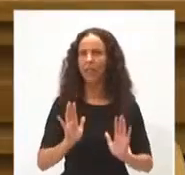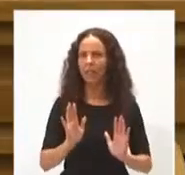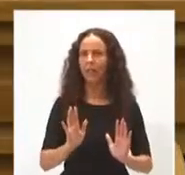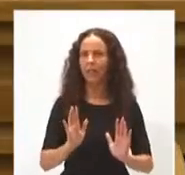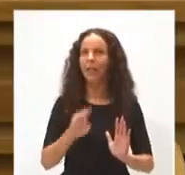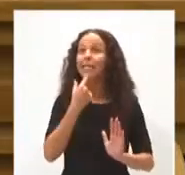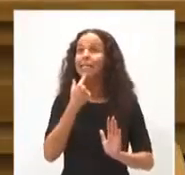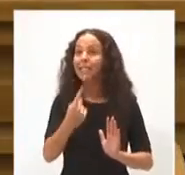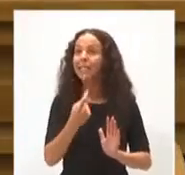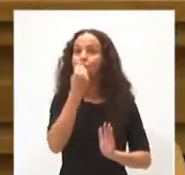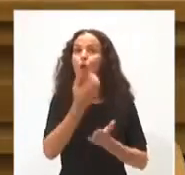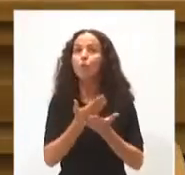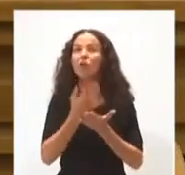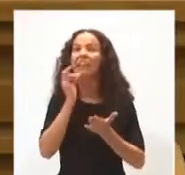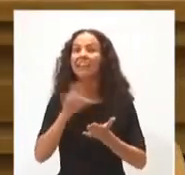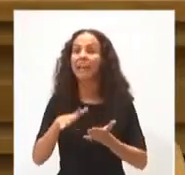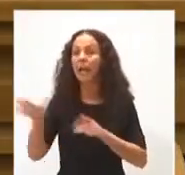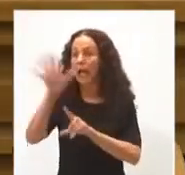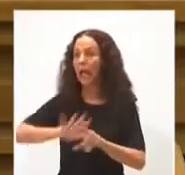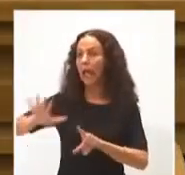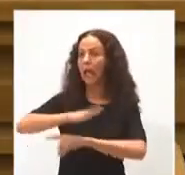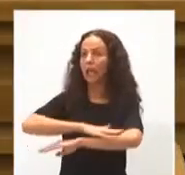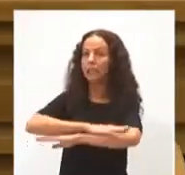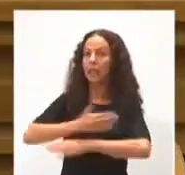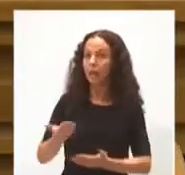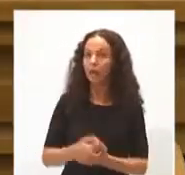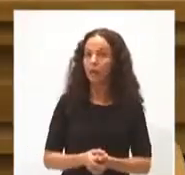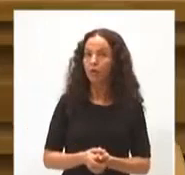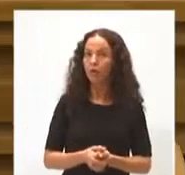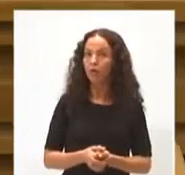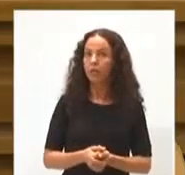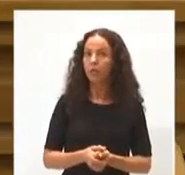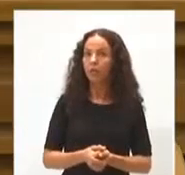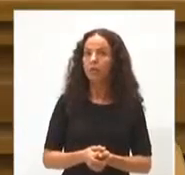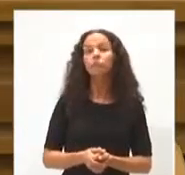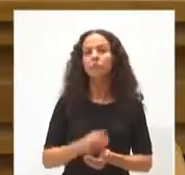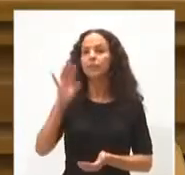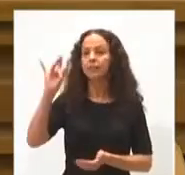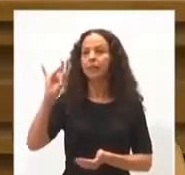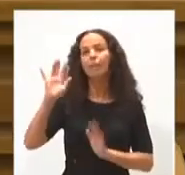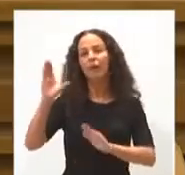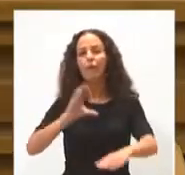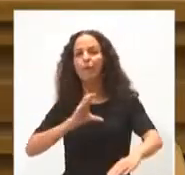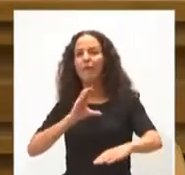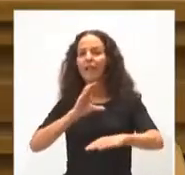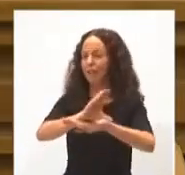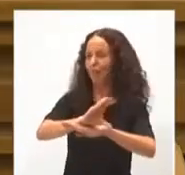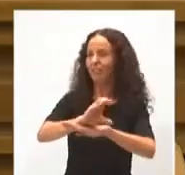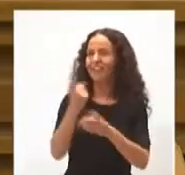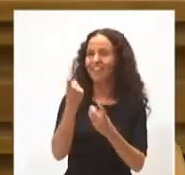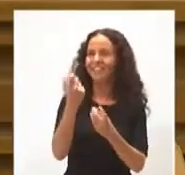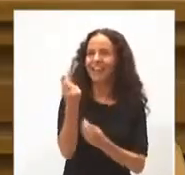plantea el estado y sacan pecho en el estado de hacerlo con financiación con el dinero